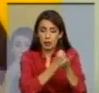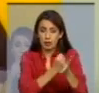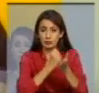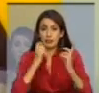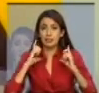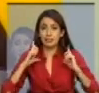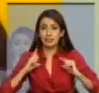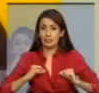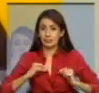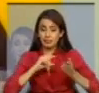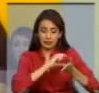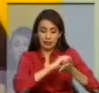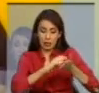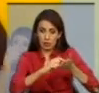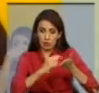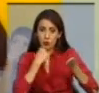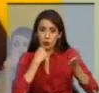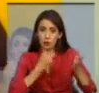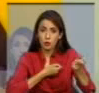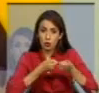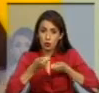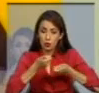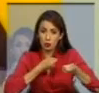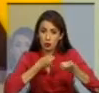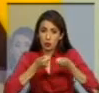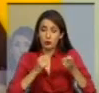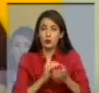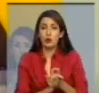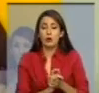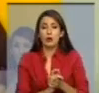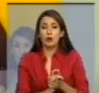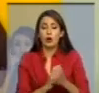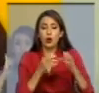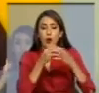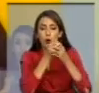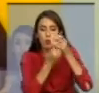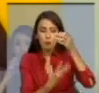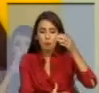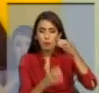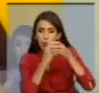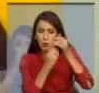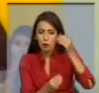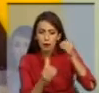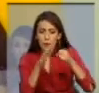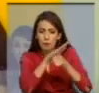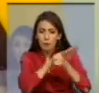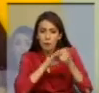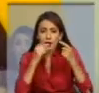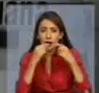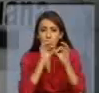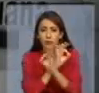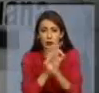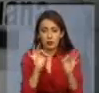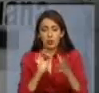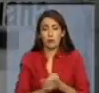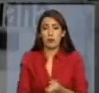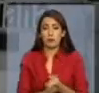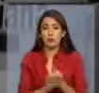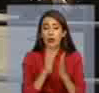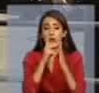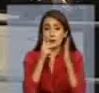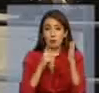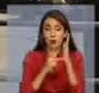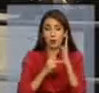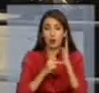incluya los requisitos de control como el registro sanitario, el empaque, el embotellado adecuado. En el sistema público de salud,